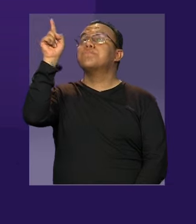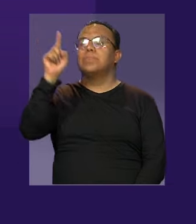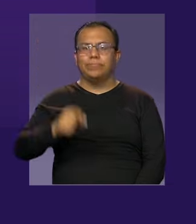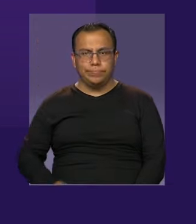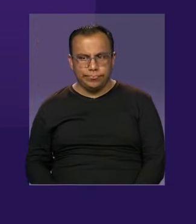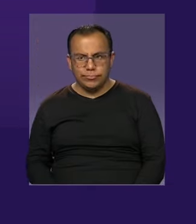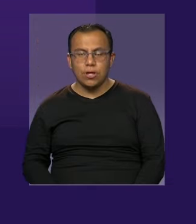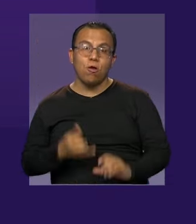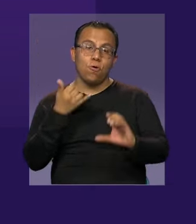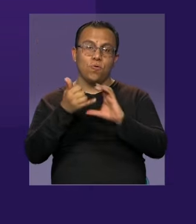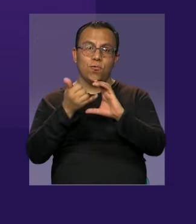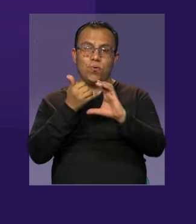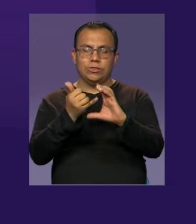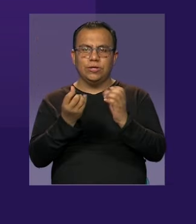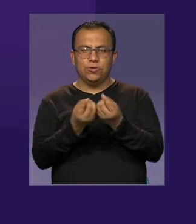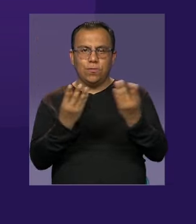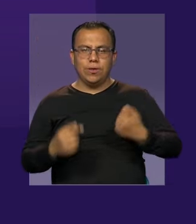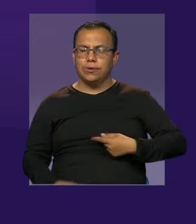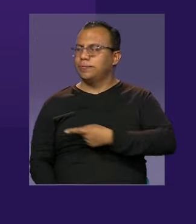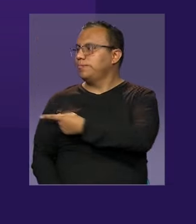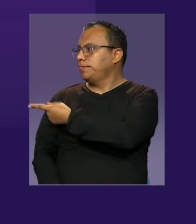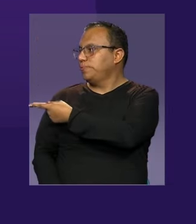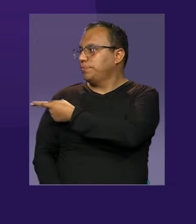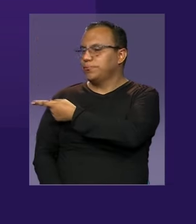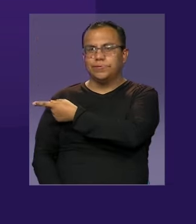018-112-137 y al WhatsApp